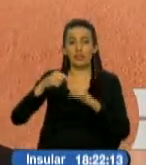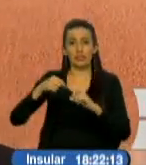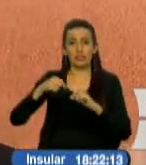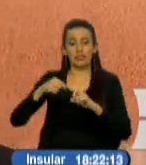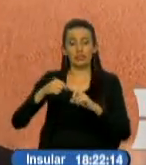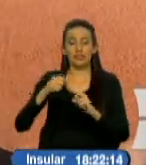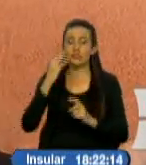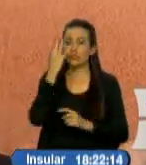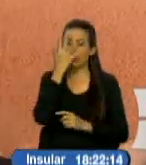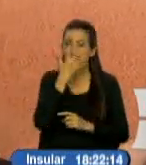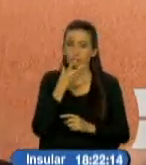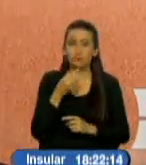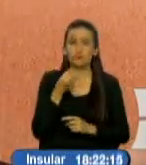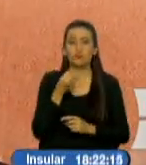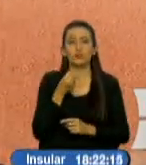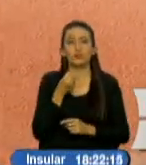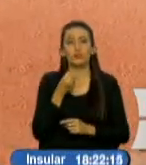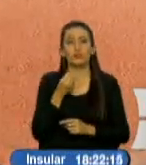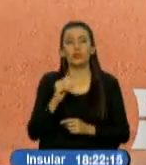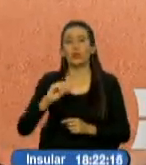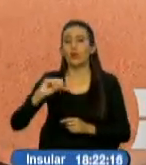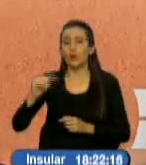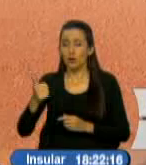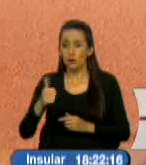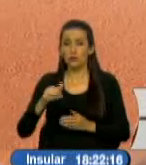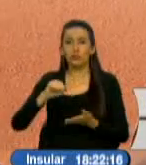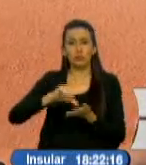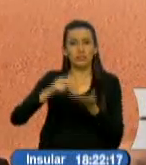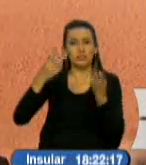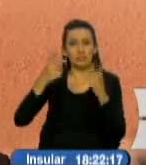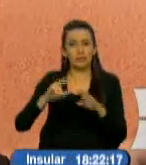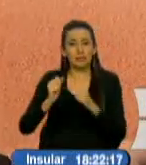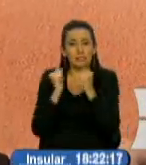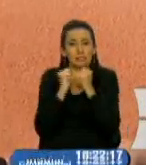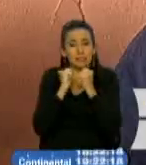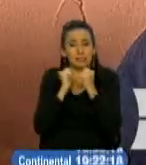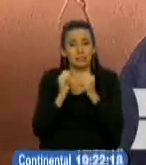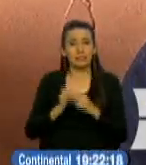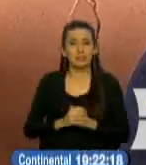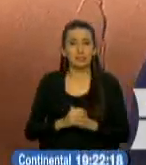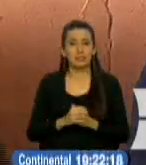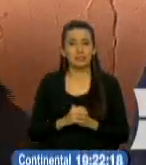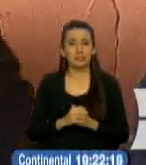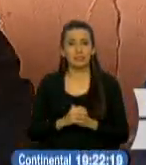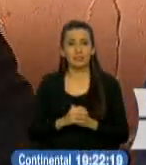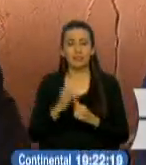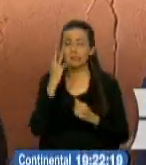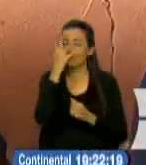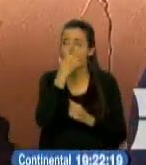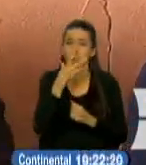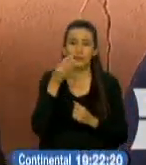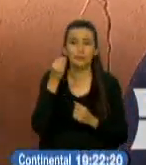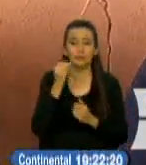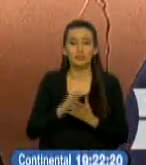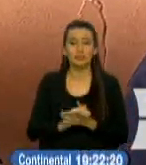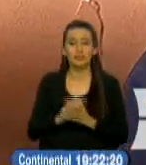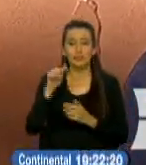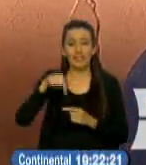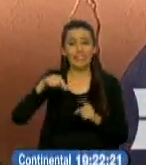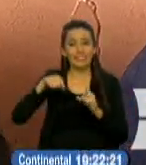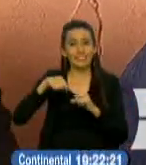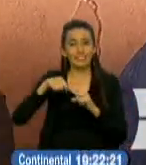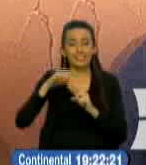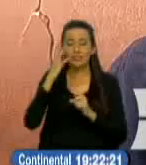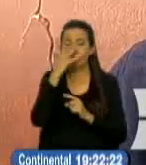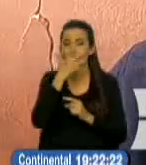me gusta más de otros ciudades, pero es un poco frío. Es muy hermosa. Quito, me